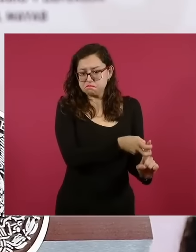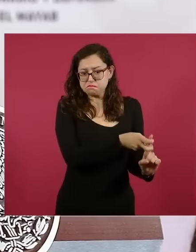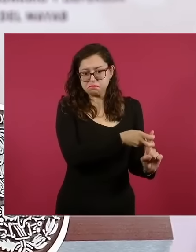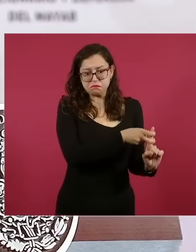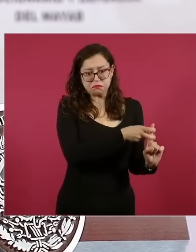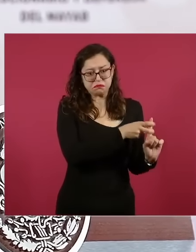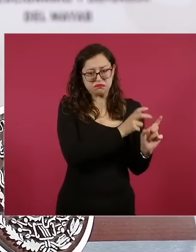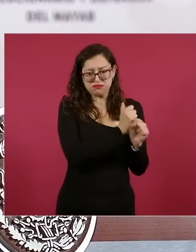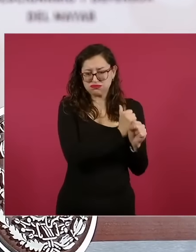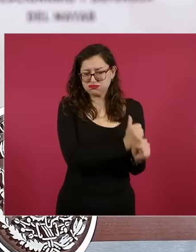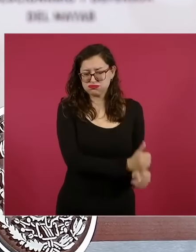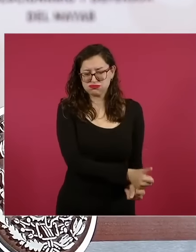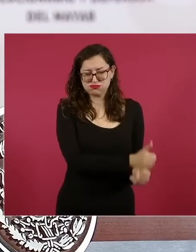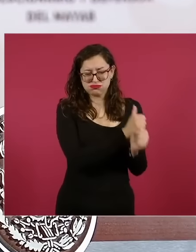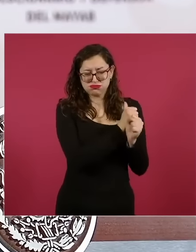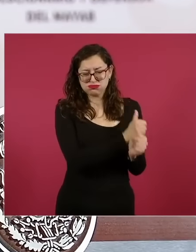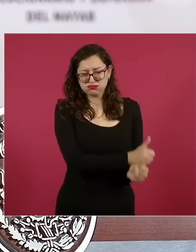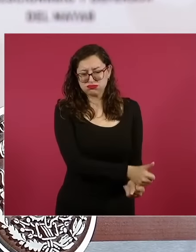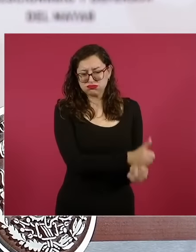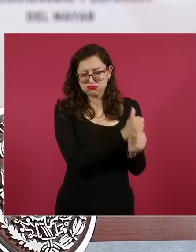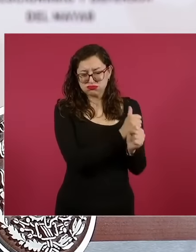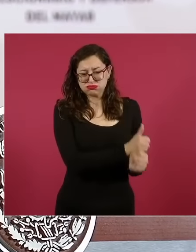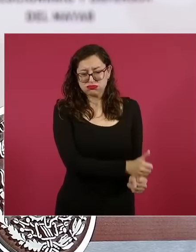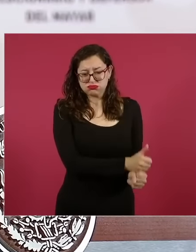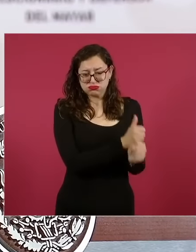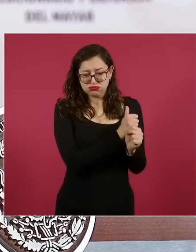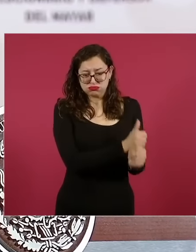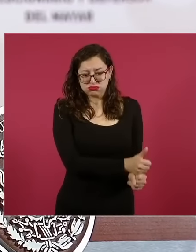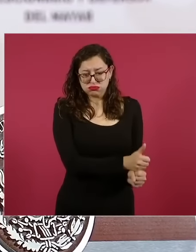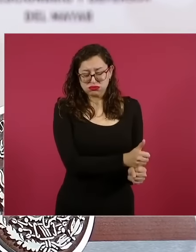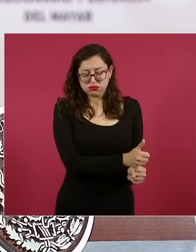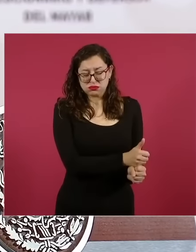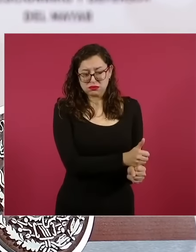que sufrieron mucho y aún así